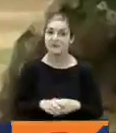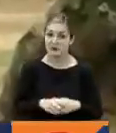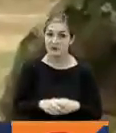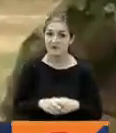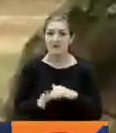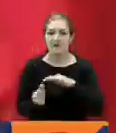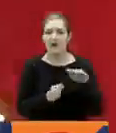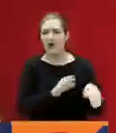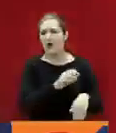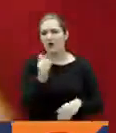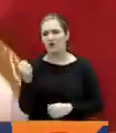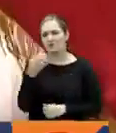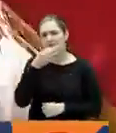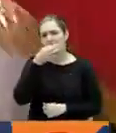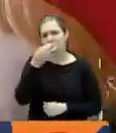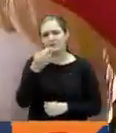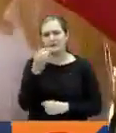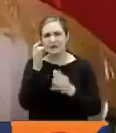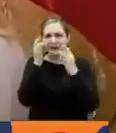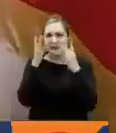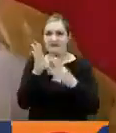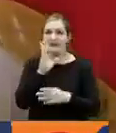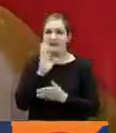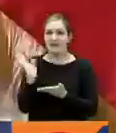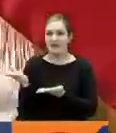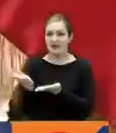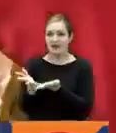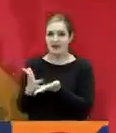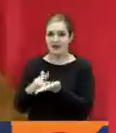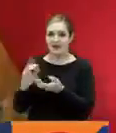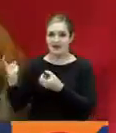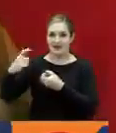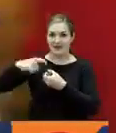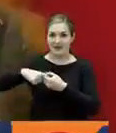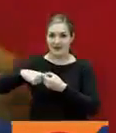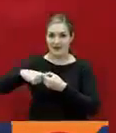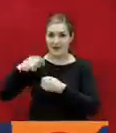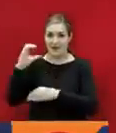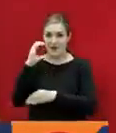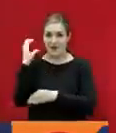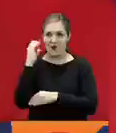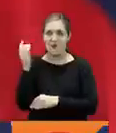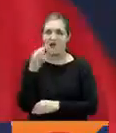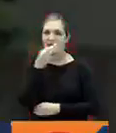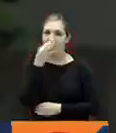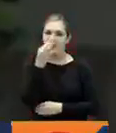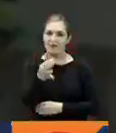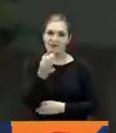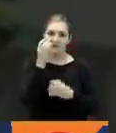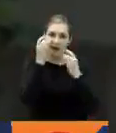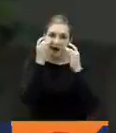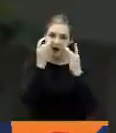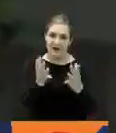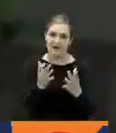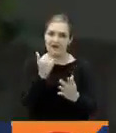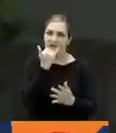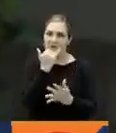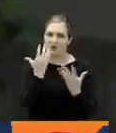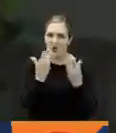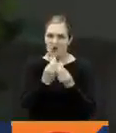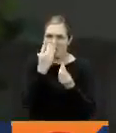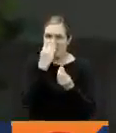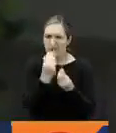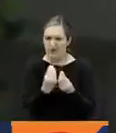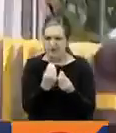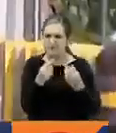conoció una grave denuncia que hizo el registrador nacional sobre bandas criminales en Colombia. Diego Giraldo, hacemos conexión con usted a esta hora. Buenas